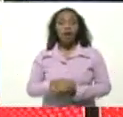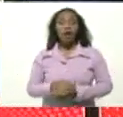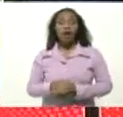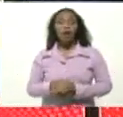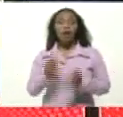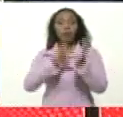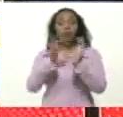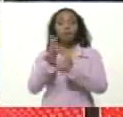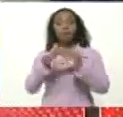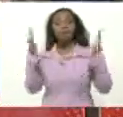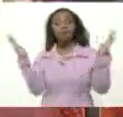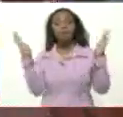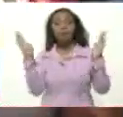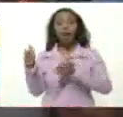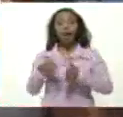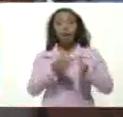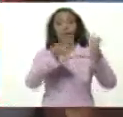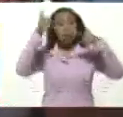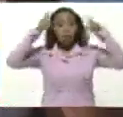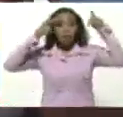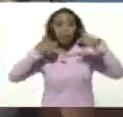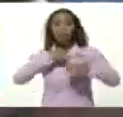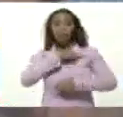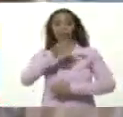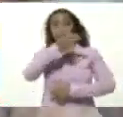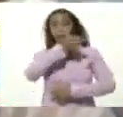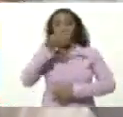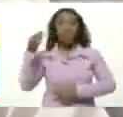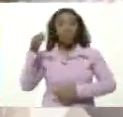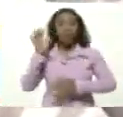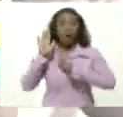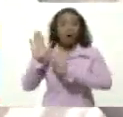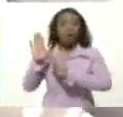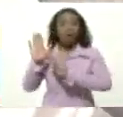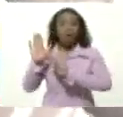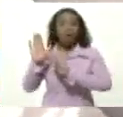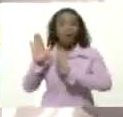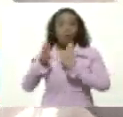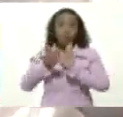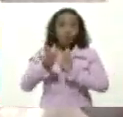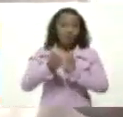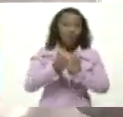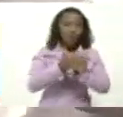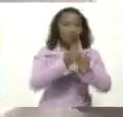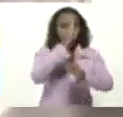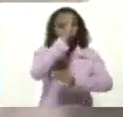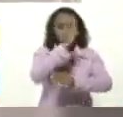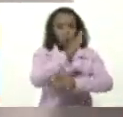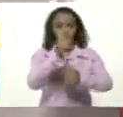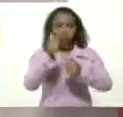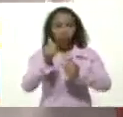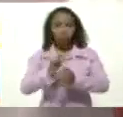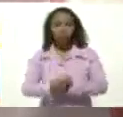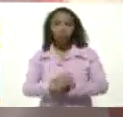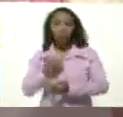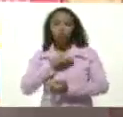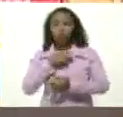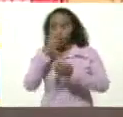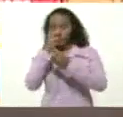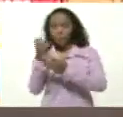el camino de Chávez, ahí estaremos perfectos, ahí cuadradito, cuadradito. Hoy tenemos